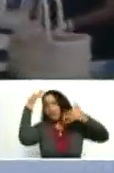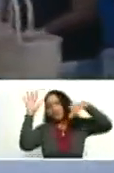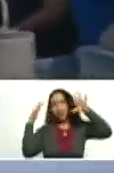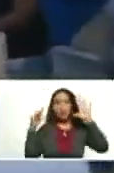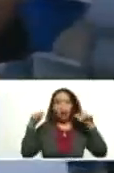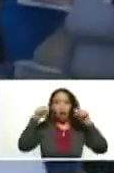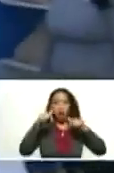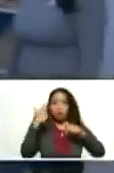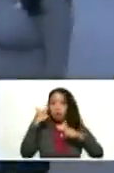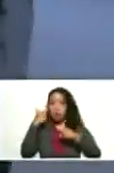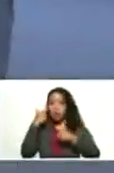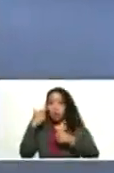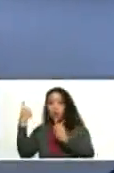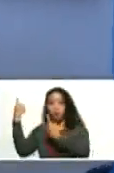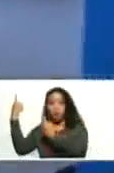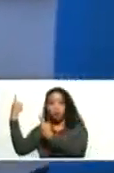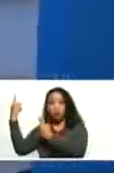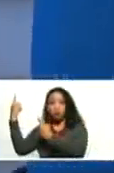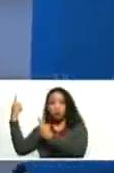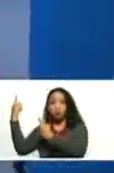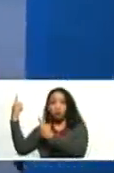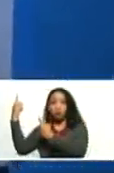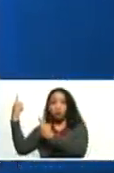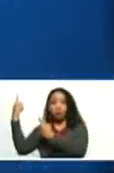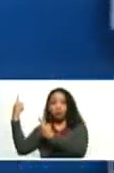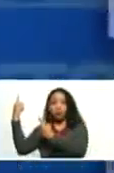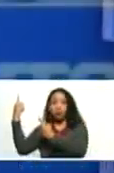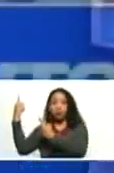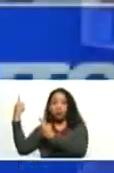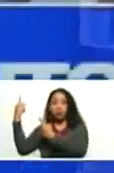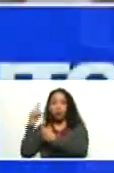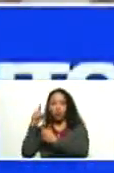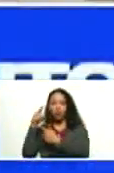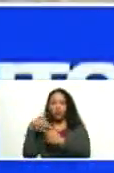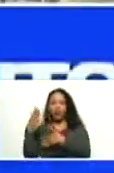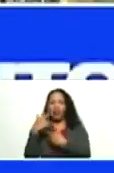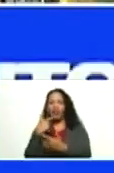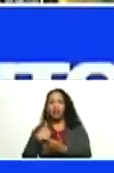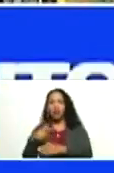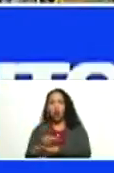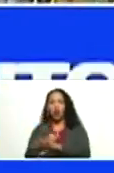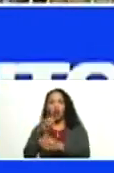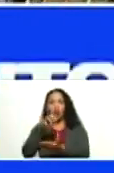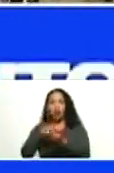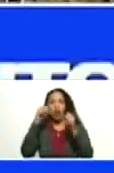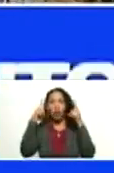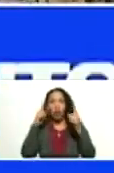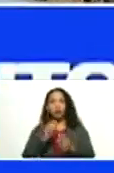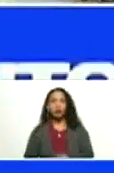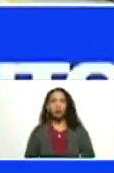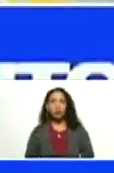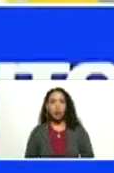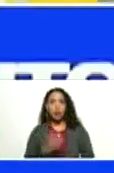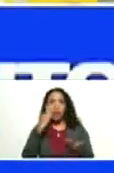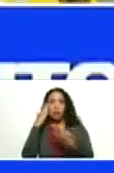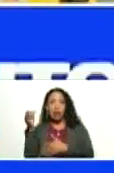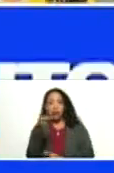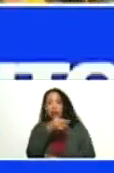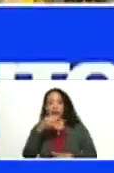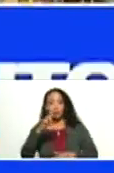aquí. ¿Ah? Terán, ¿qué me dice? Una belleza, presidente. Mire la calidad con la que trabajan